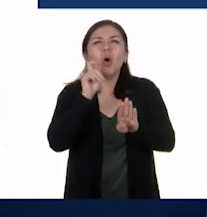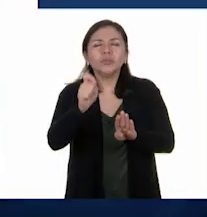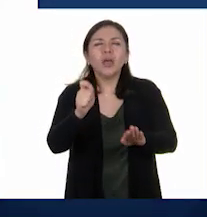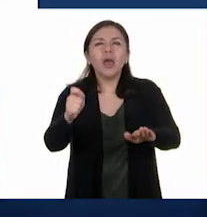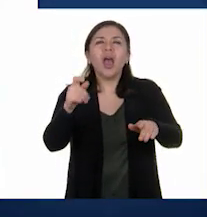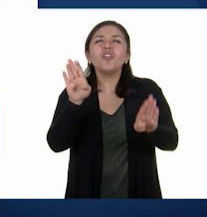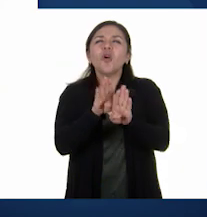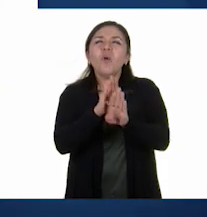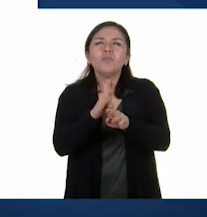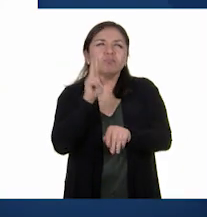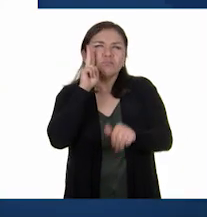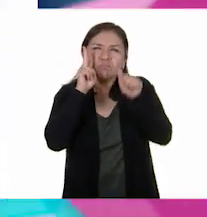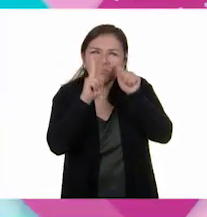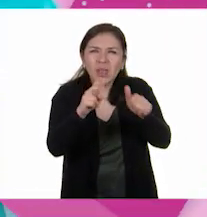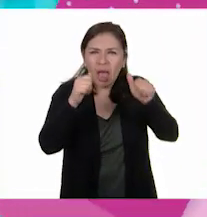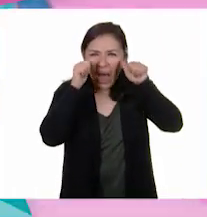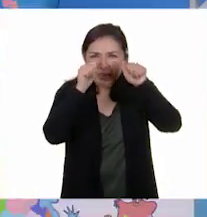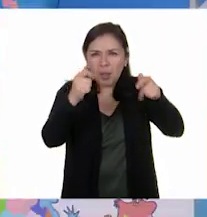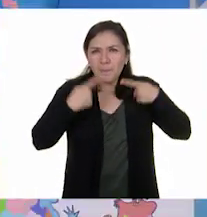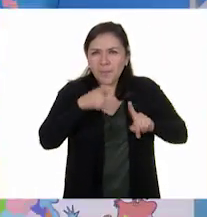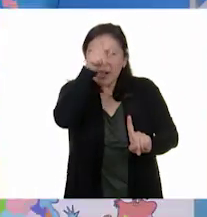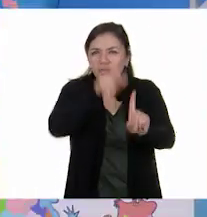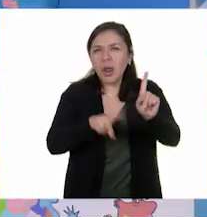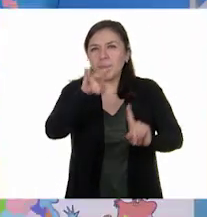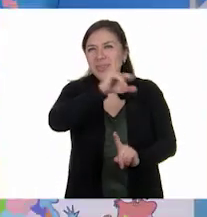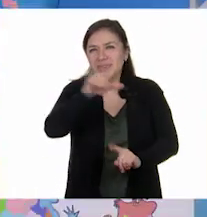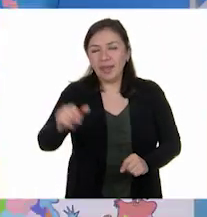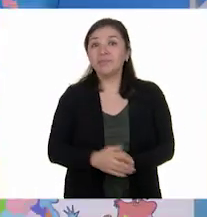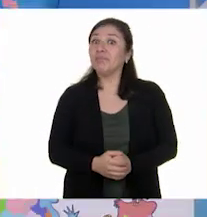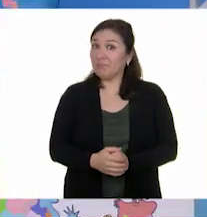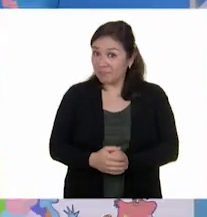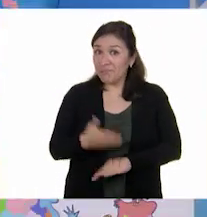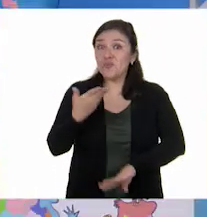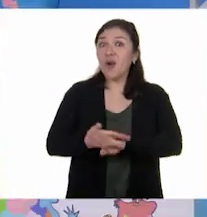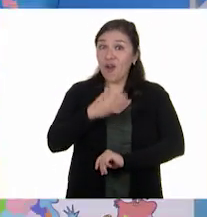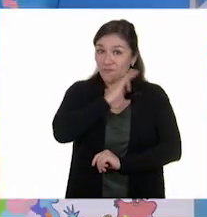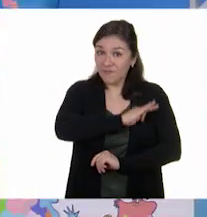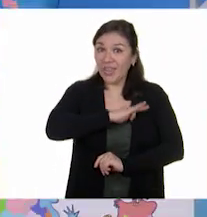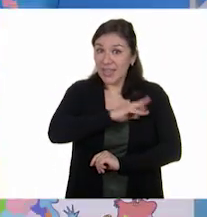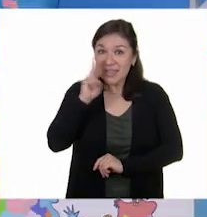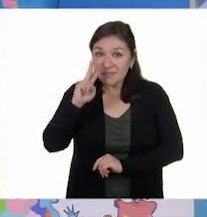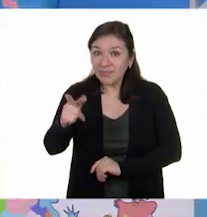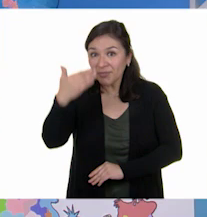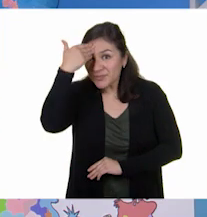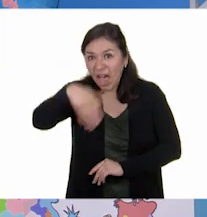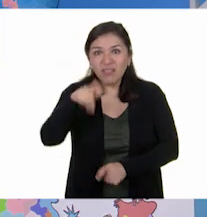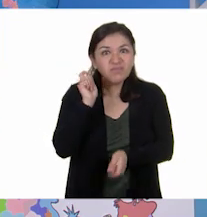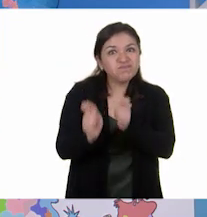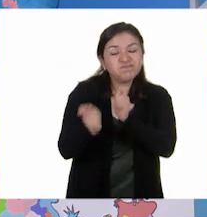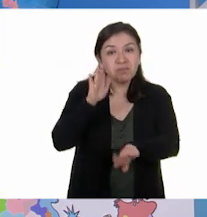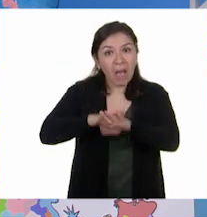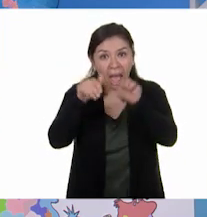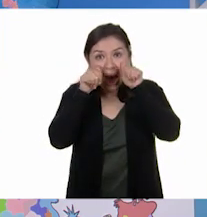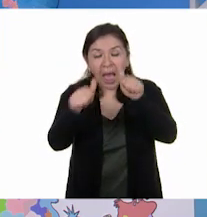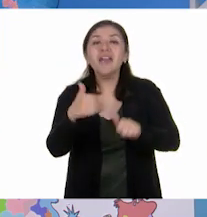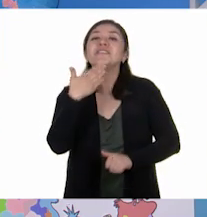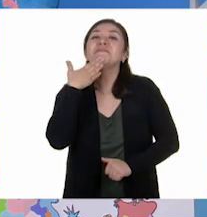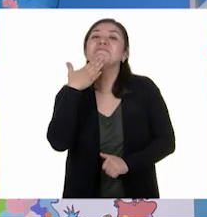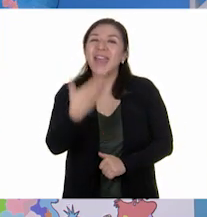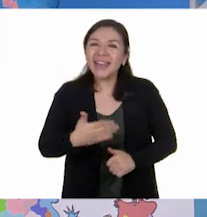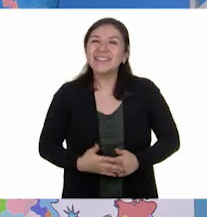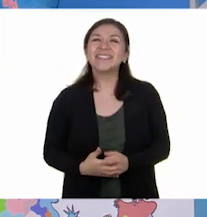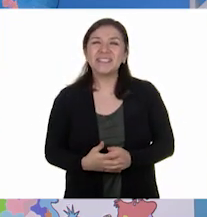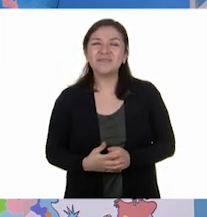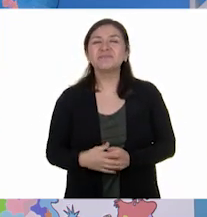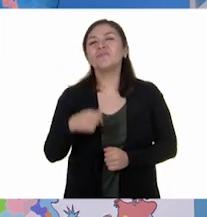Villita precioso. María, me sorprendes, felicidades. Y vaya que has estado atenta. Muy bien,